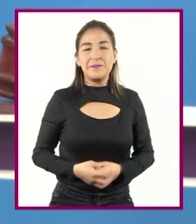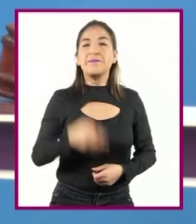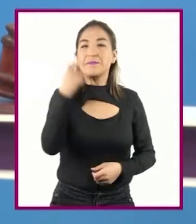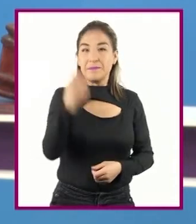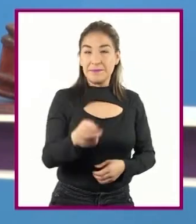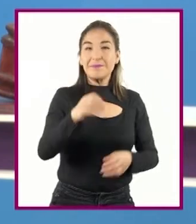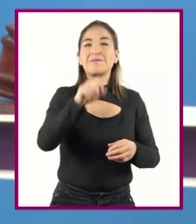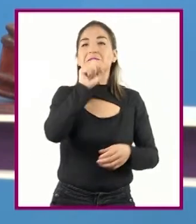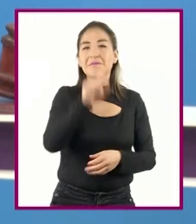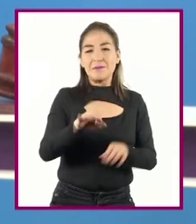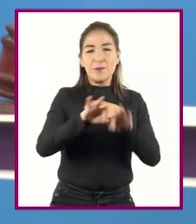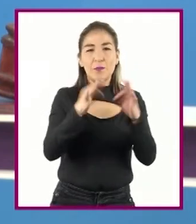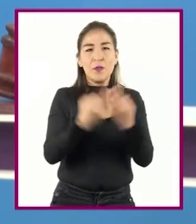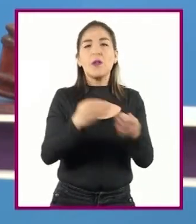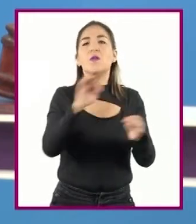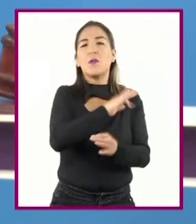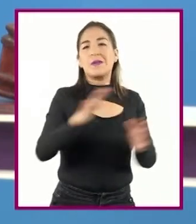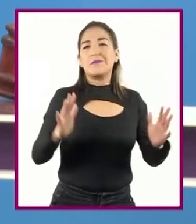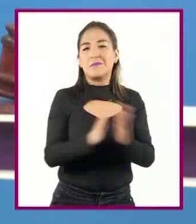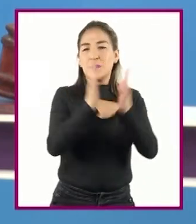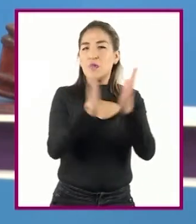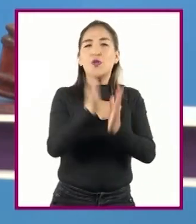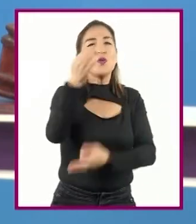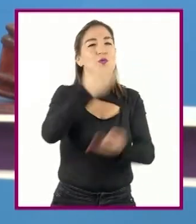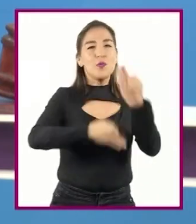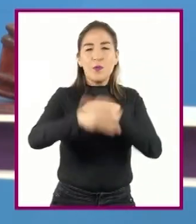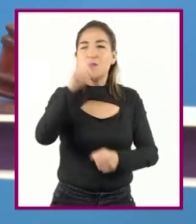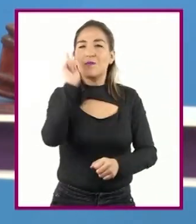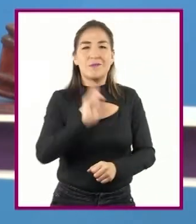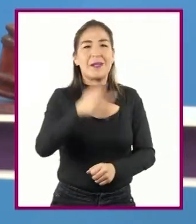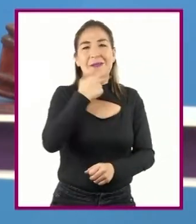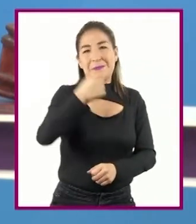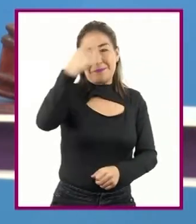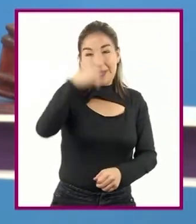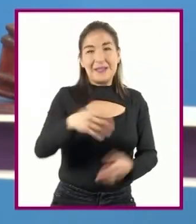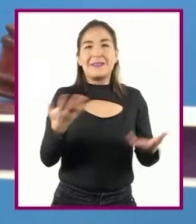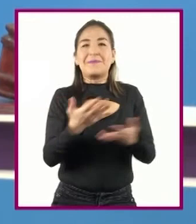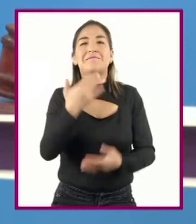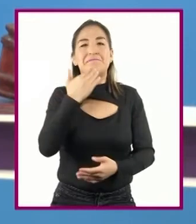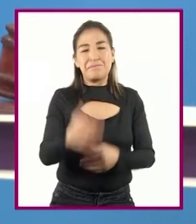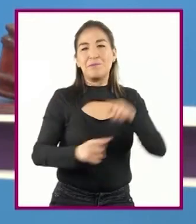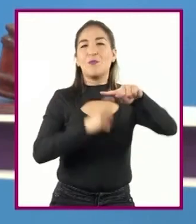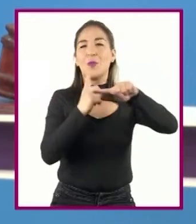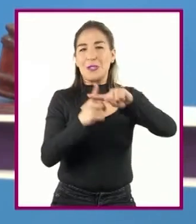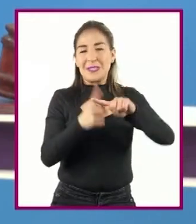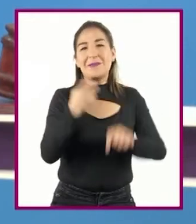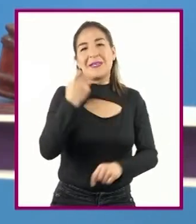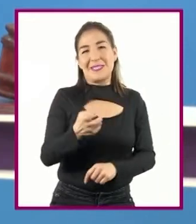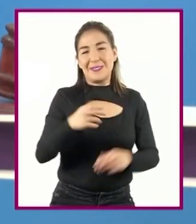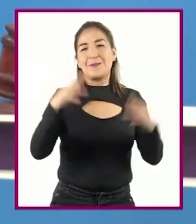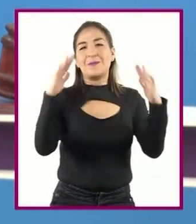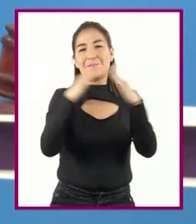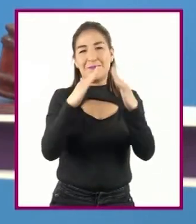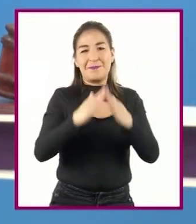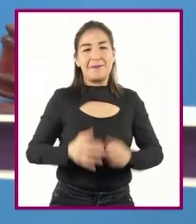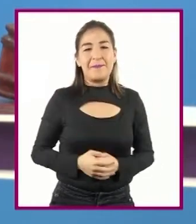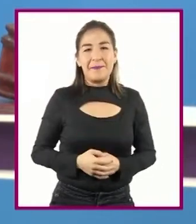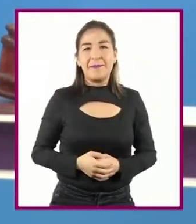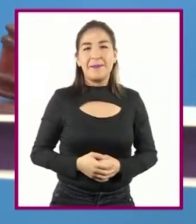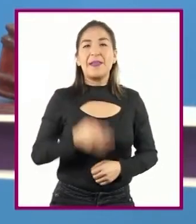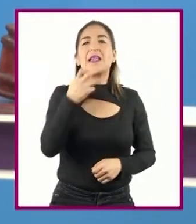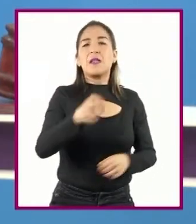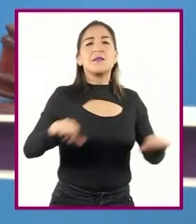De esa manera, participaríamos todas y todos de forma activa y positiva en el hogar. Con